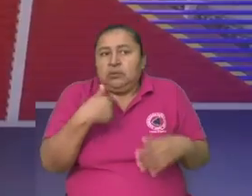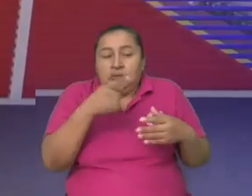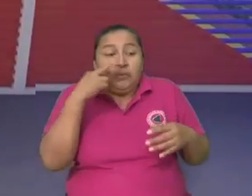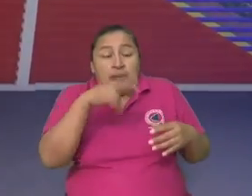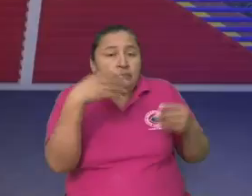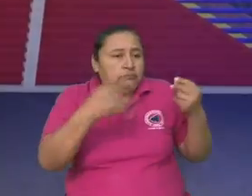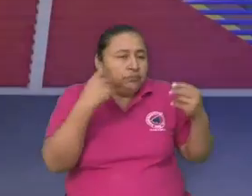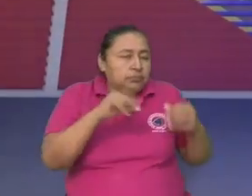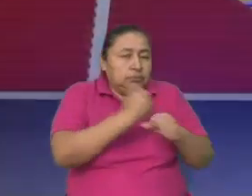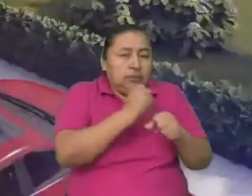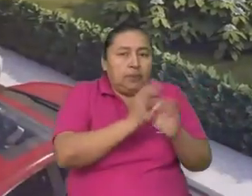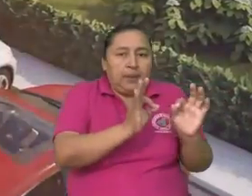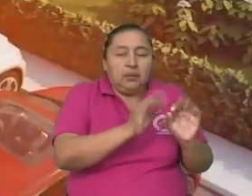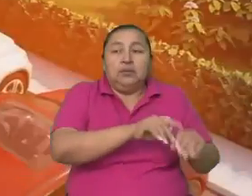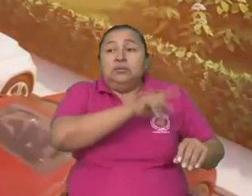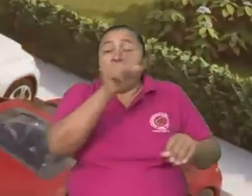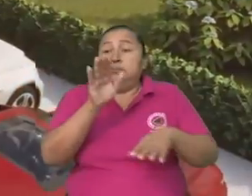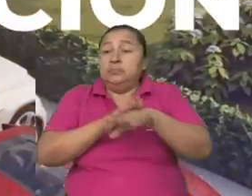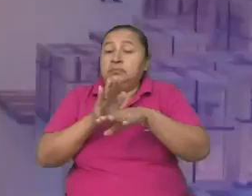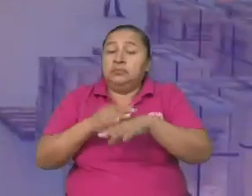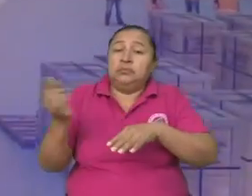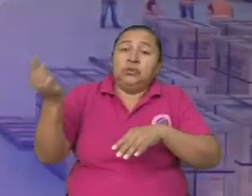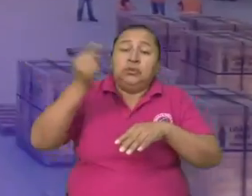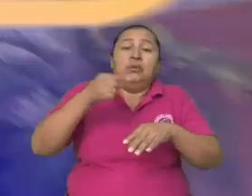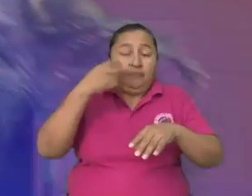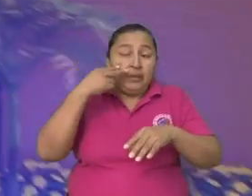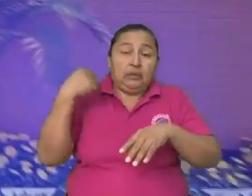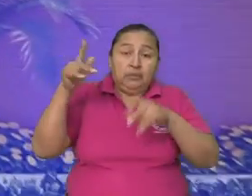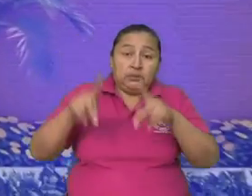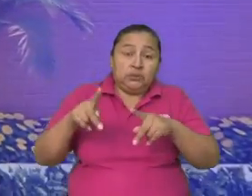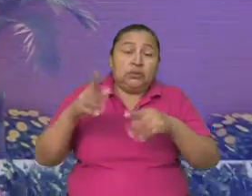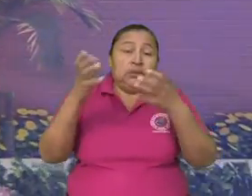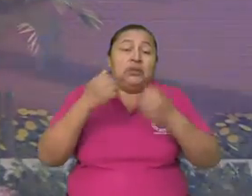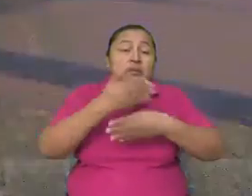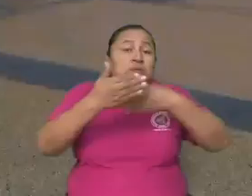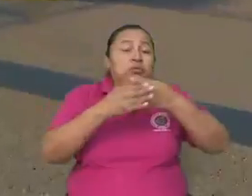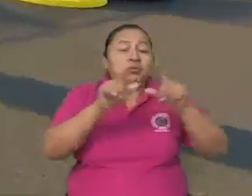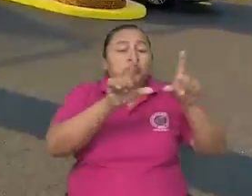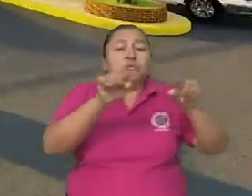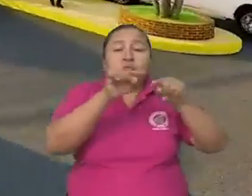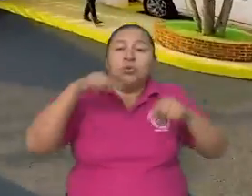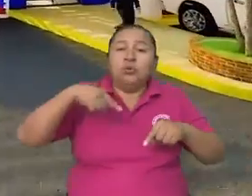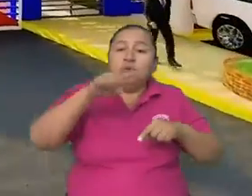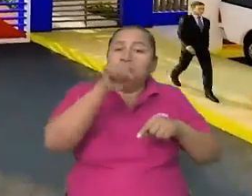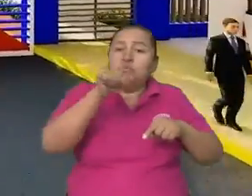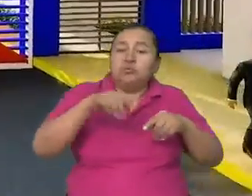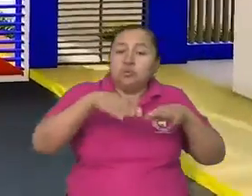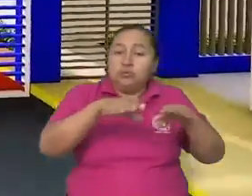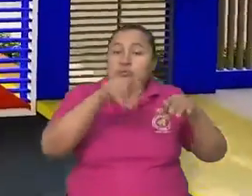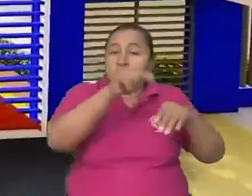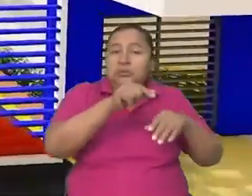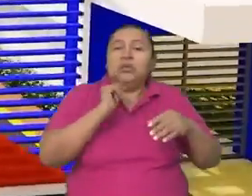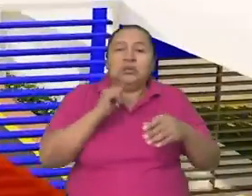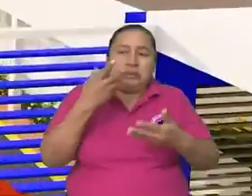Fíjate que ahorita hay unos señores que quieren hacer una zona industrial ahí. Ya están importando láminas